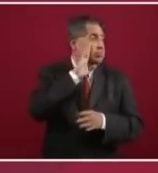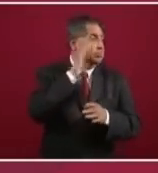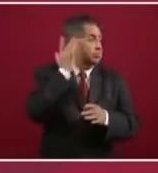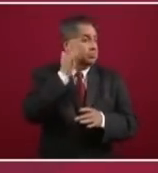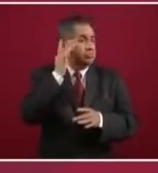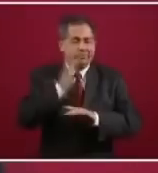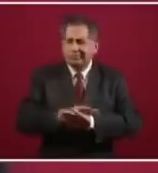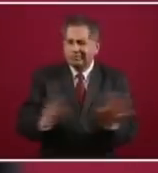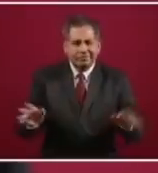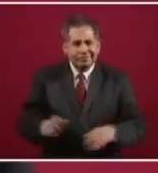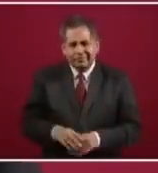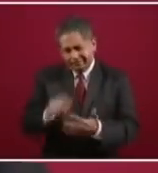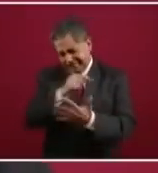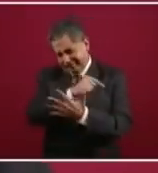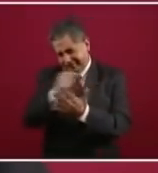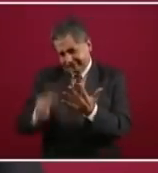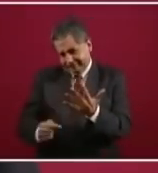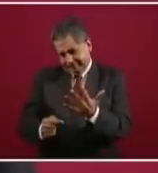todo eso